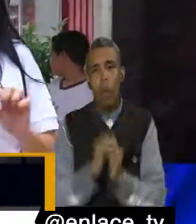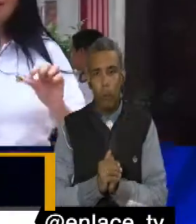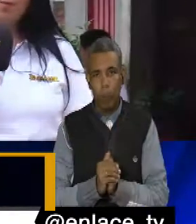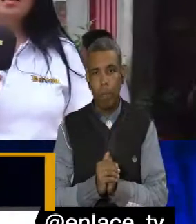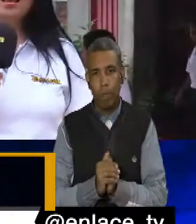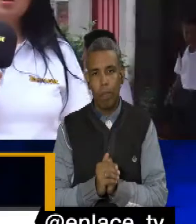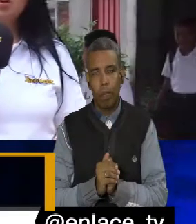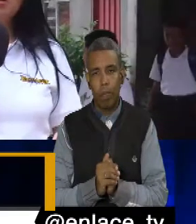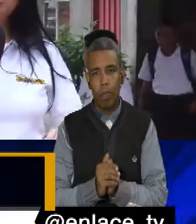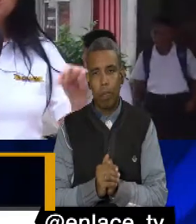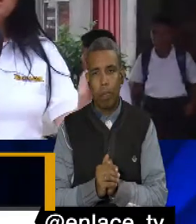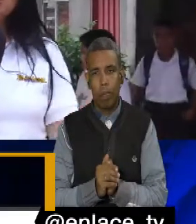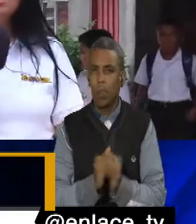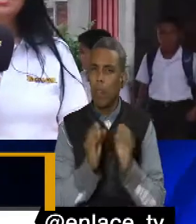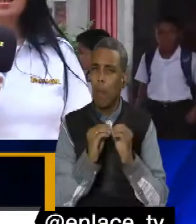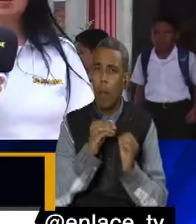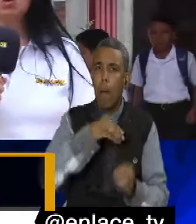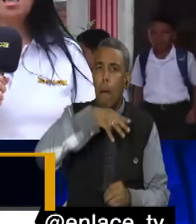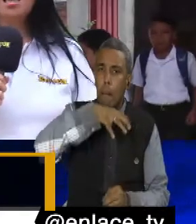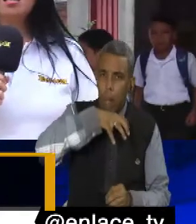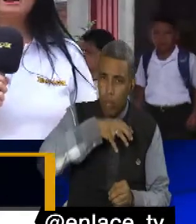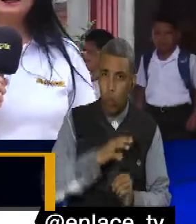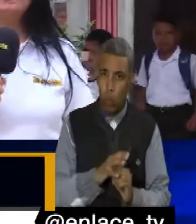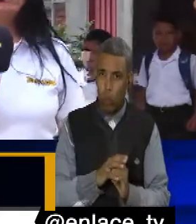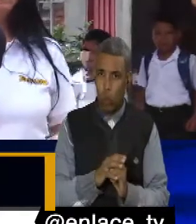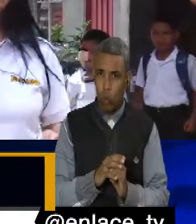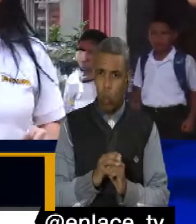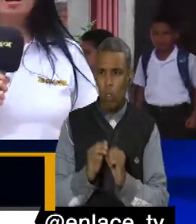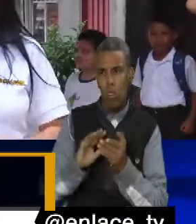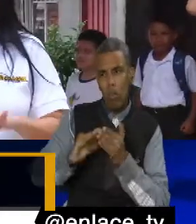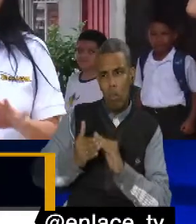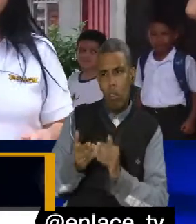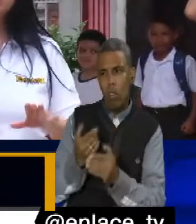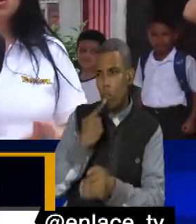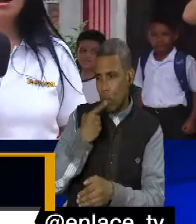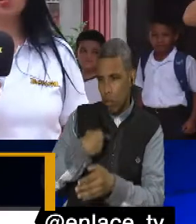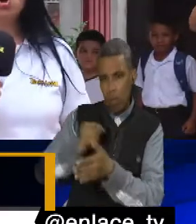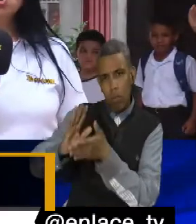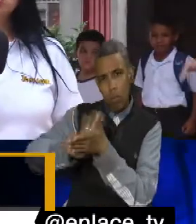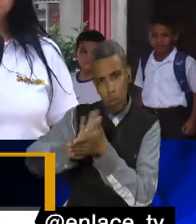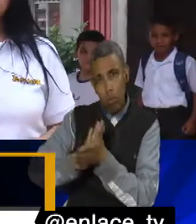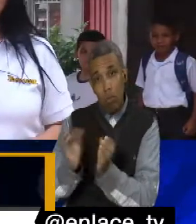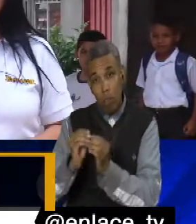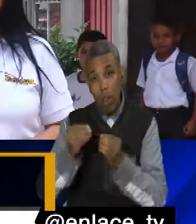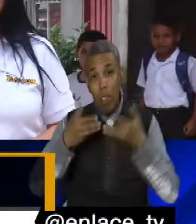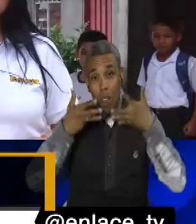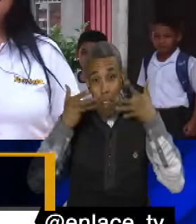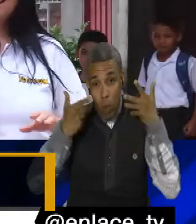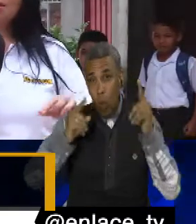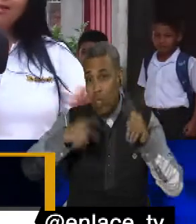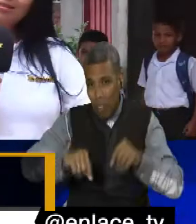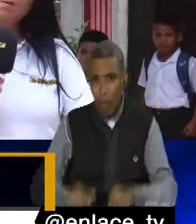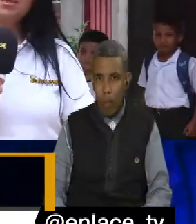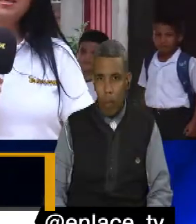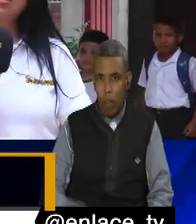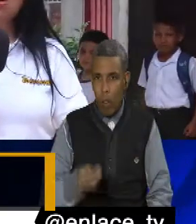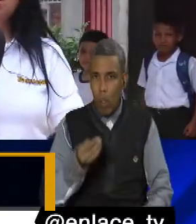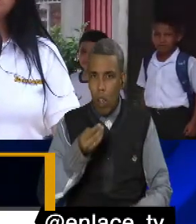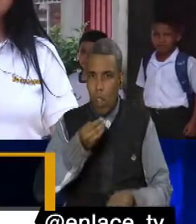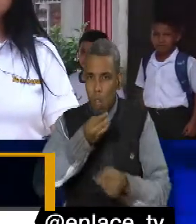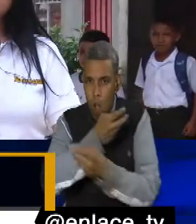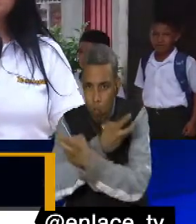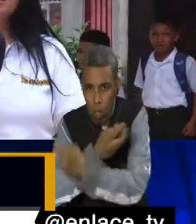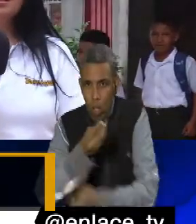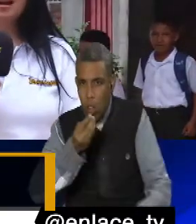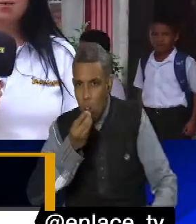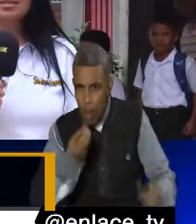de la ciudad. Aparte de los perros, los vecinos de ese sector también denuncian que varios gatos son envenenados casi que diariamente. Están pidiendo a